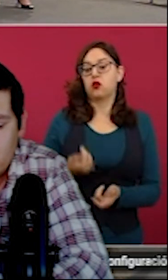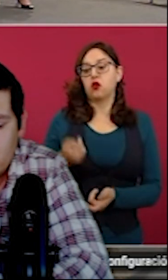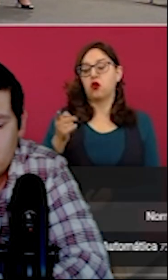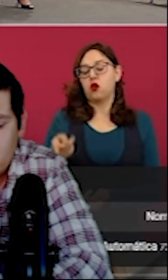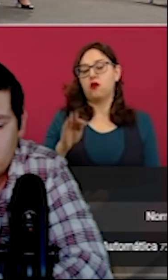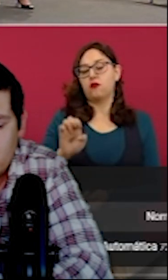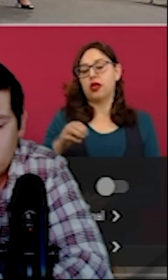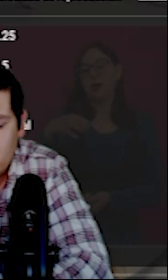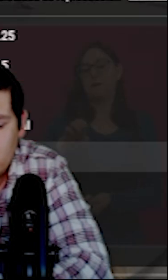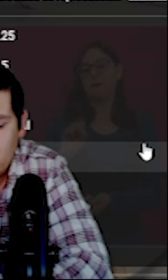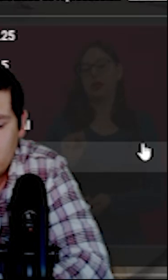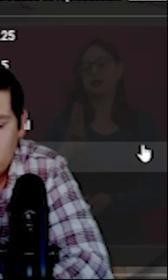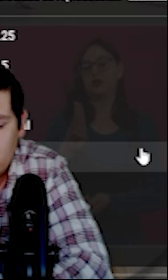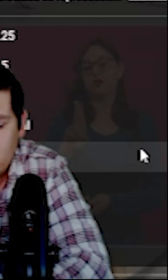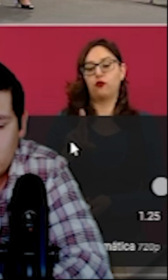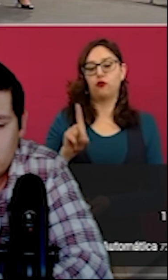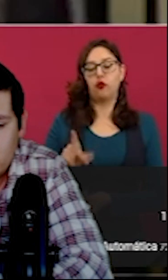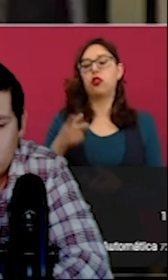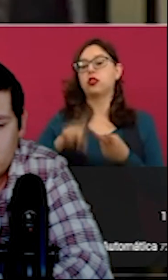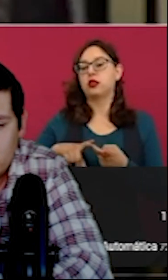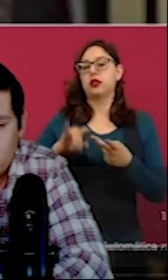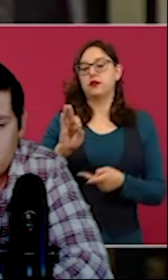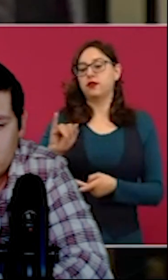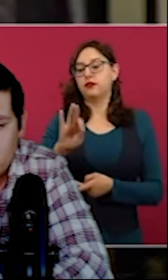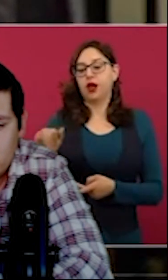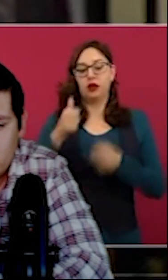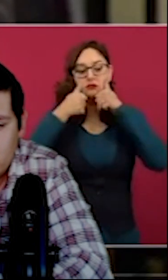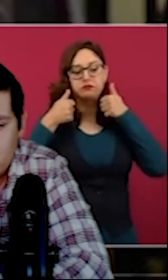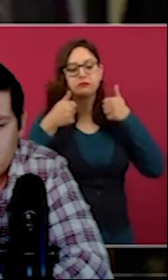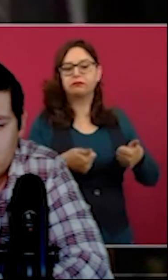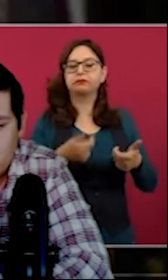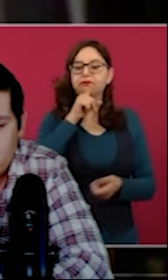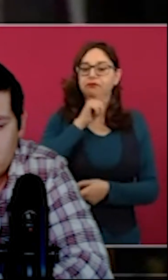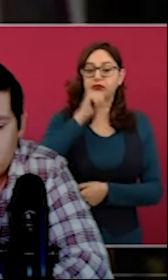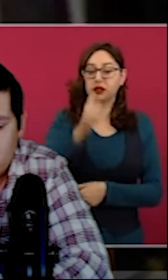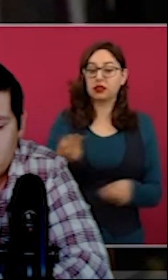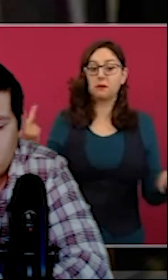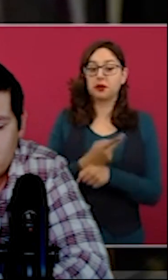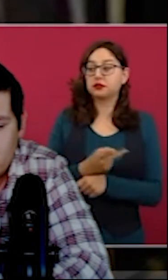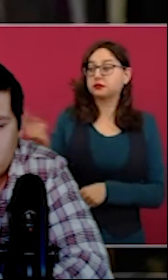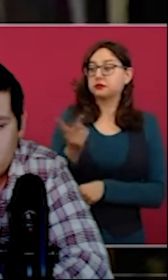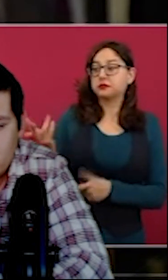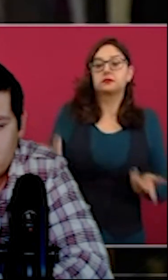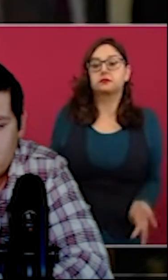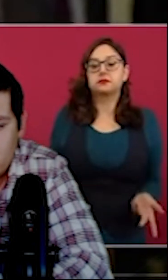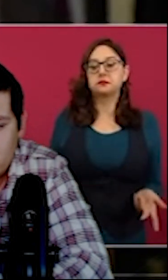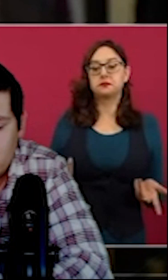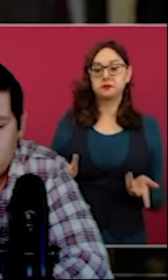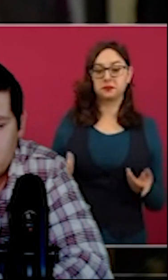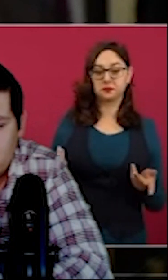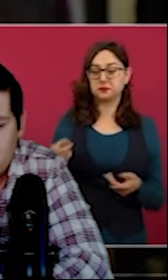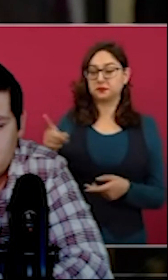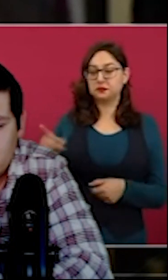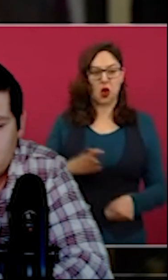FIFA por no estar atenta a lo que sucede en el caso mexicano y pues ellos no están siendo señalados en este momento, de ellos son los